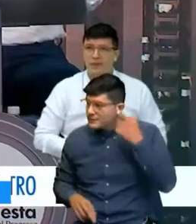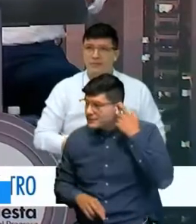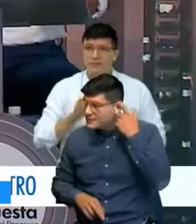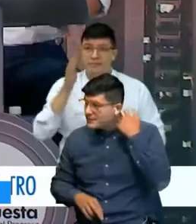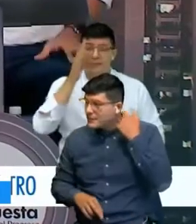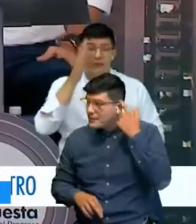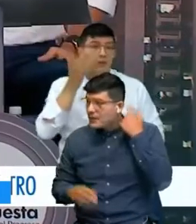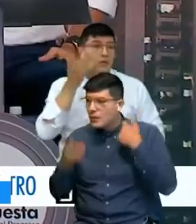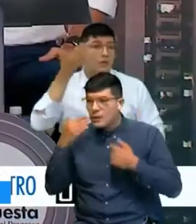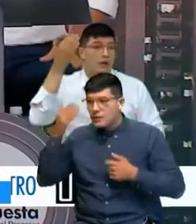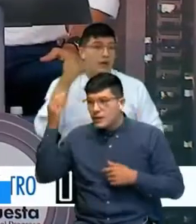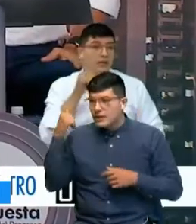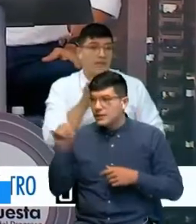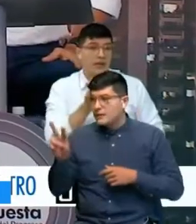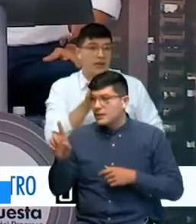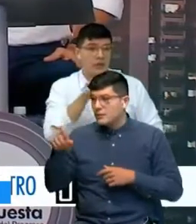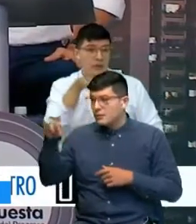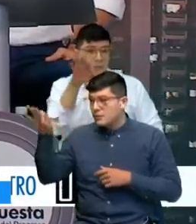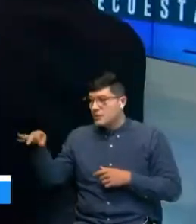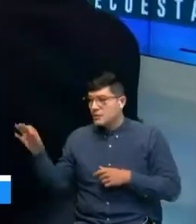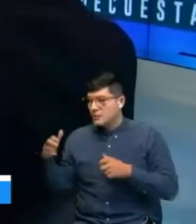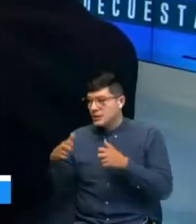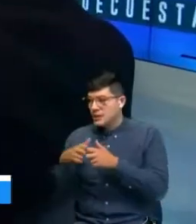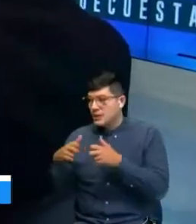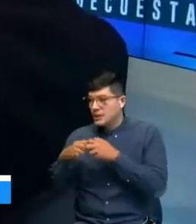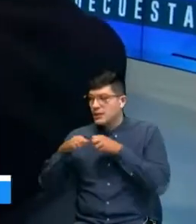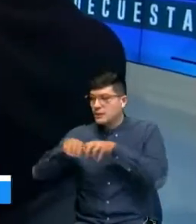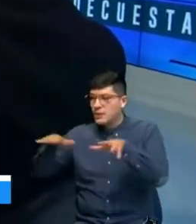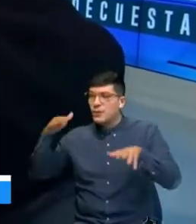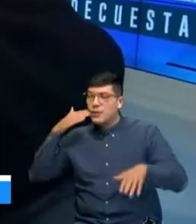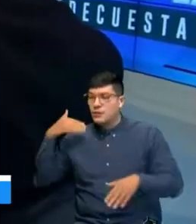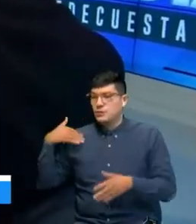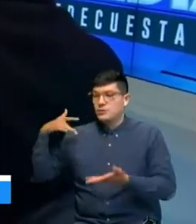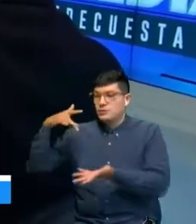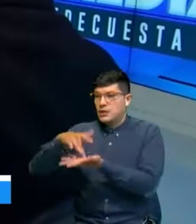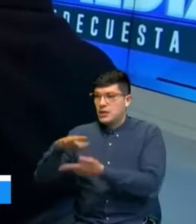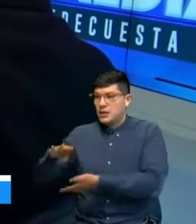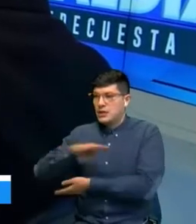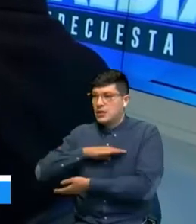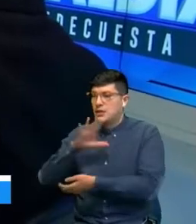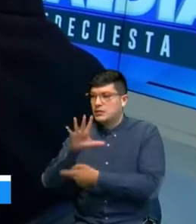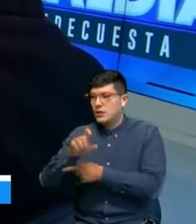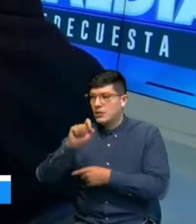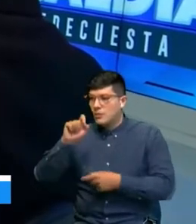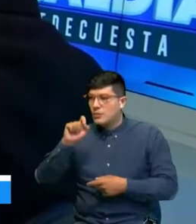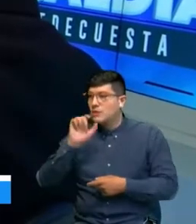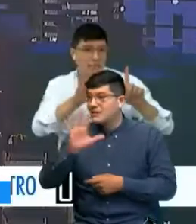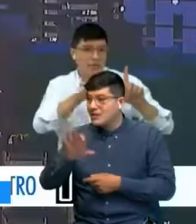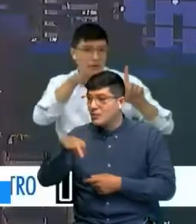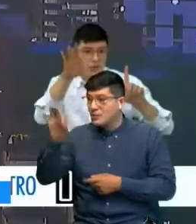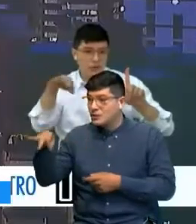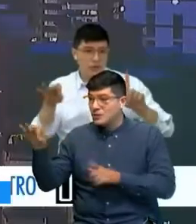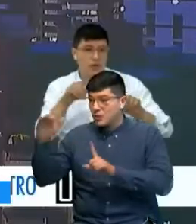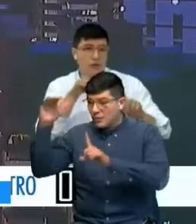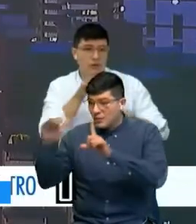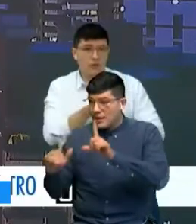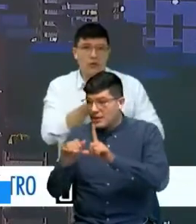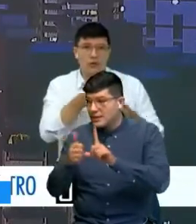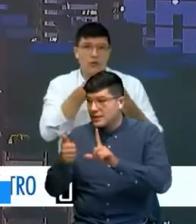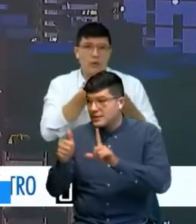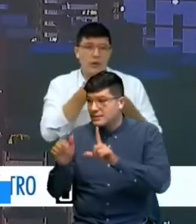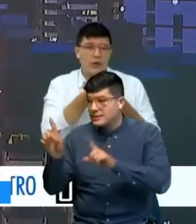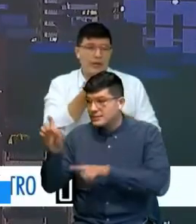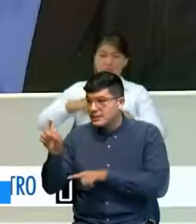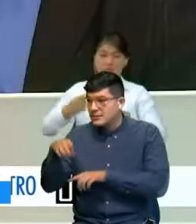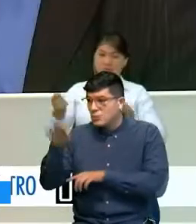un 21 por ciento la tarifa de alumbrado público y cuando llegara alcaldía la bajamos 5 puntos porcentuales que quedó en el 16 por ciento esta